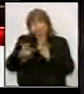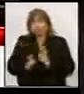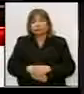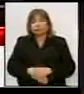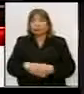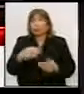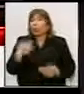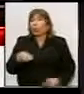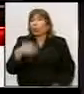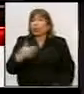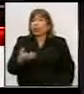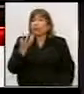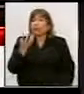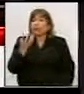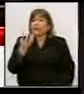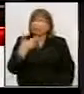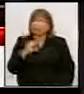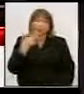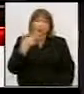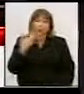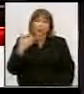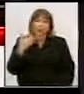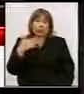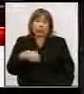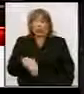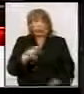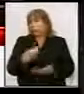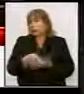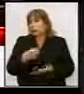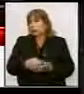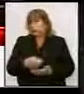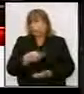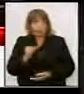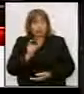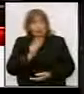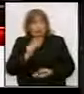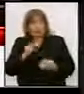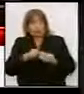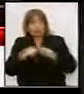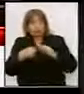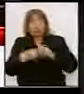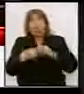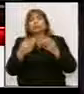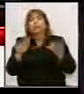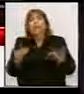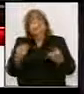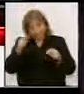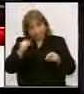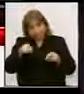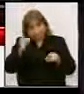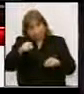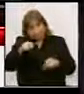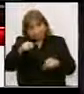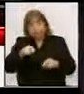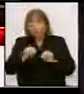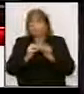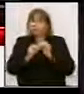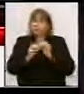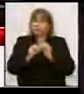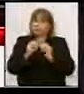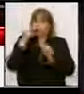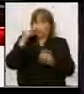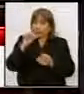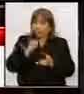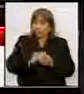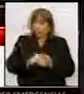papa caliente, porque no van a poder pagar estos créditos. Y ese es el gran problema. Necesitamos resolver este problema para poder resolver